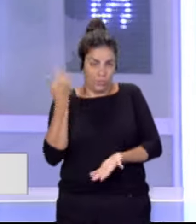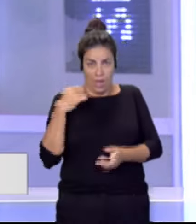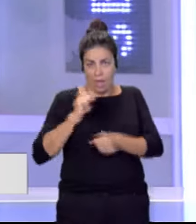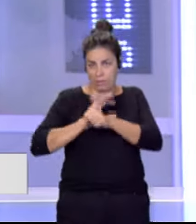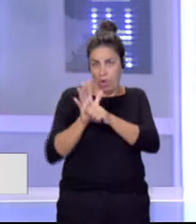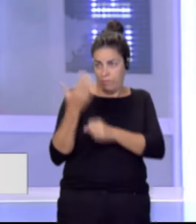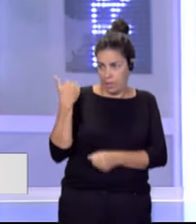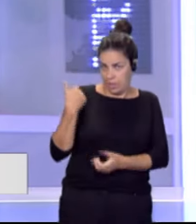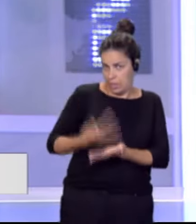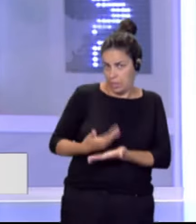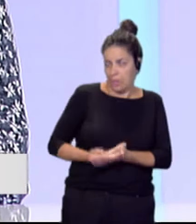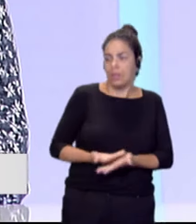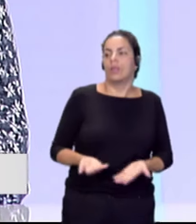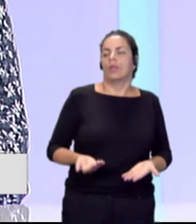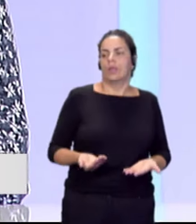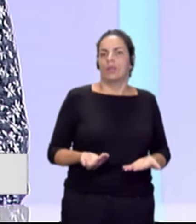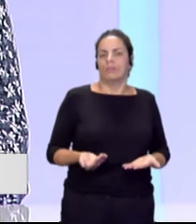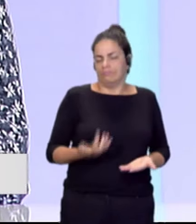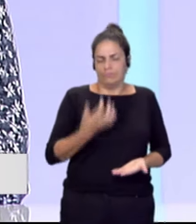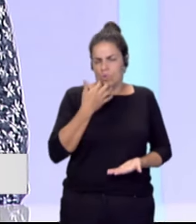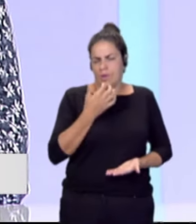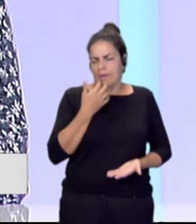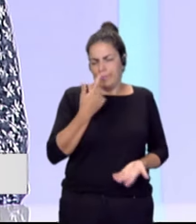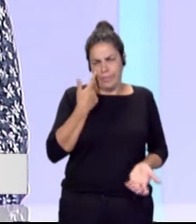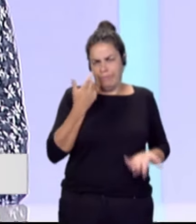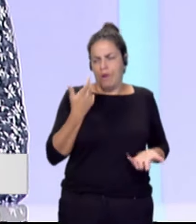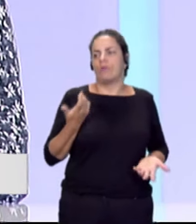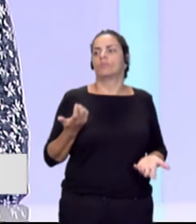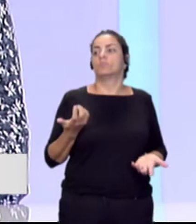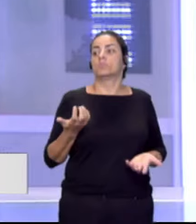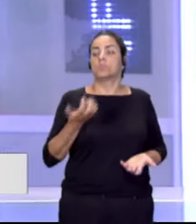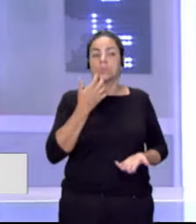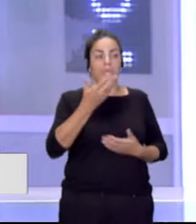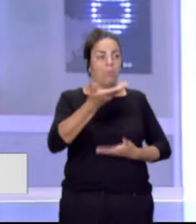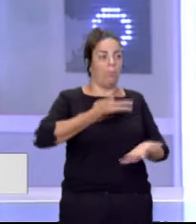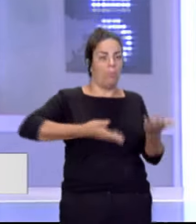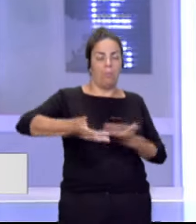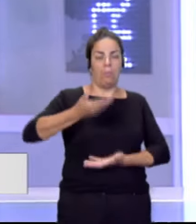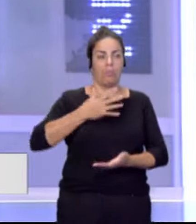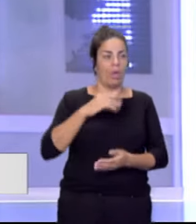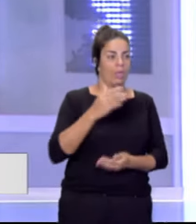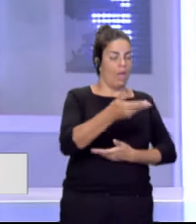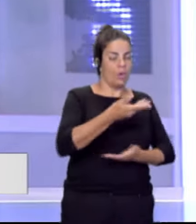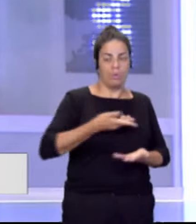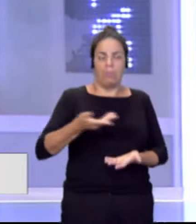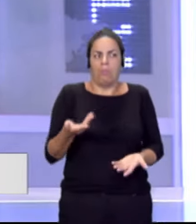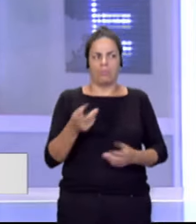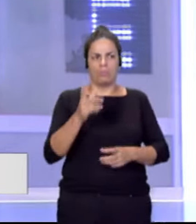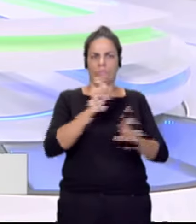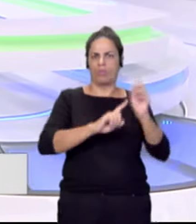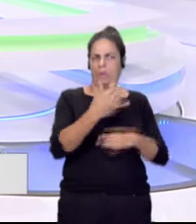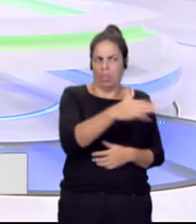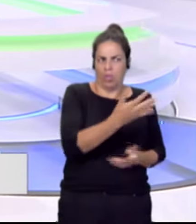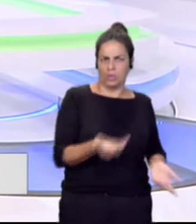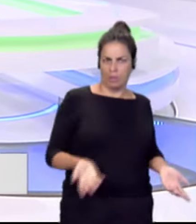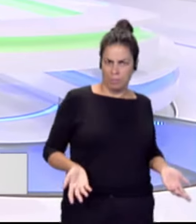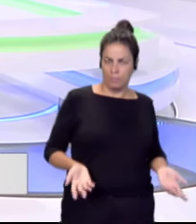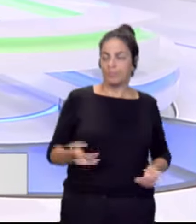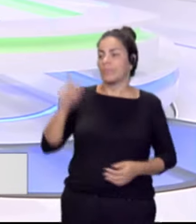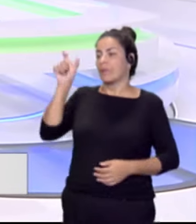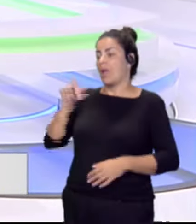fue el ejemplo más palpable, si nos podemos ayudar, ¿cuál es el problema? La consejera de Sanidad, Pilu Monzón,